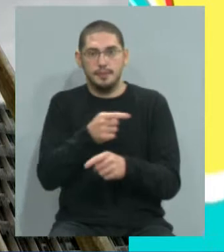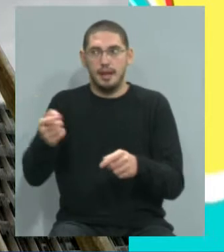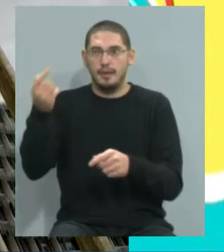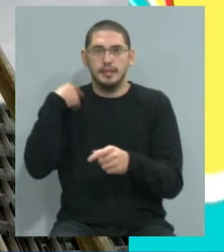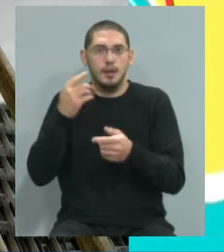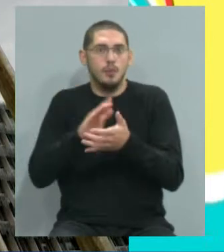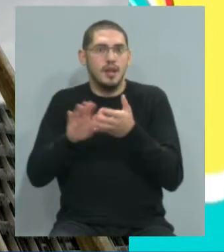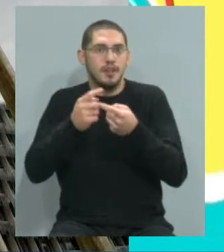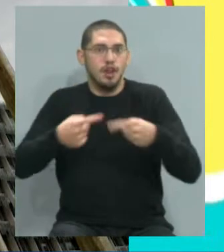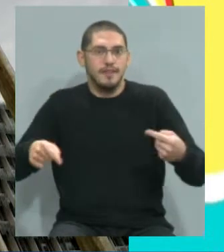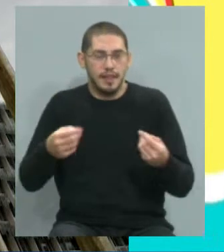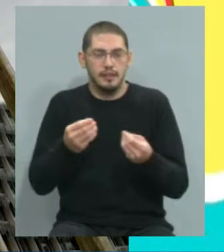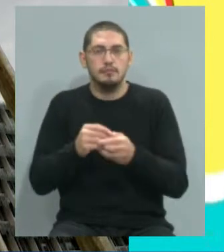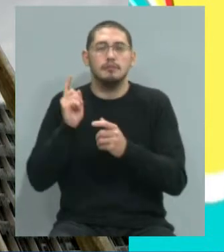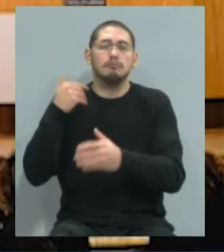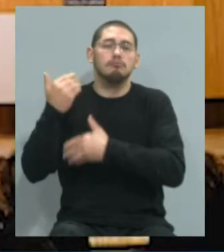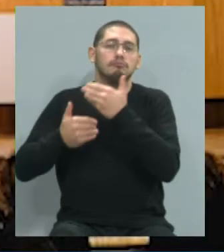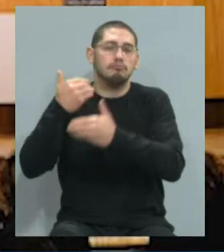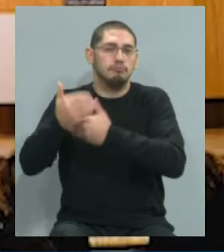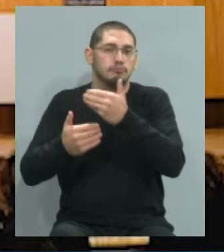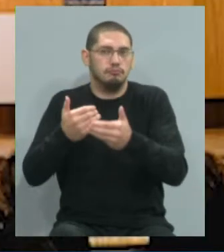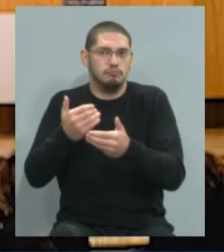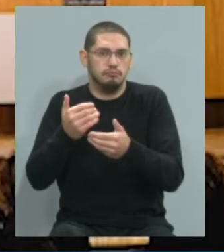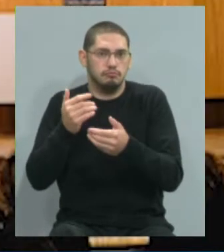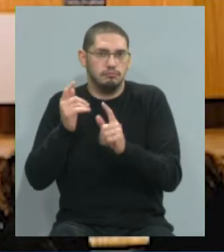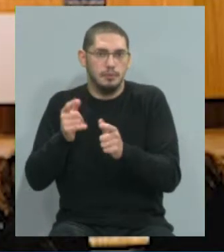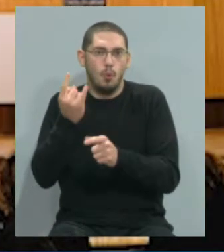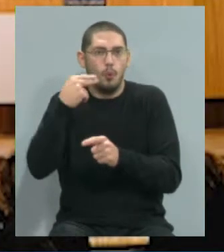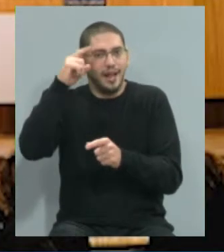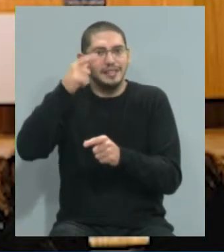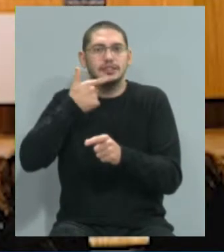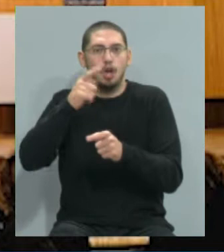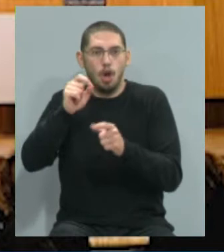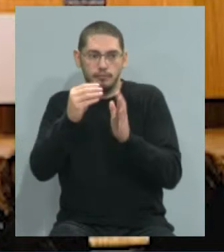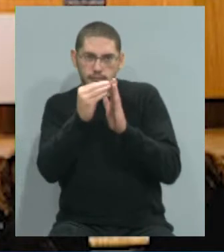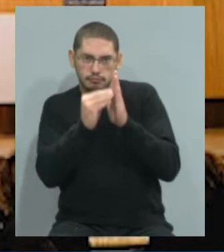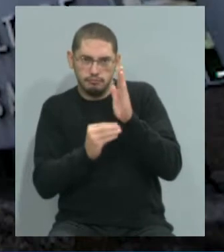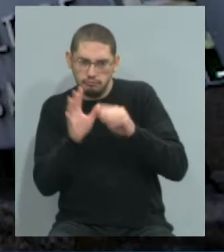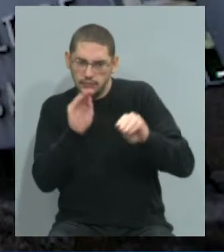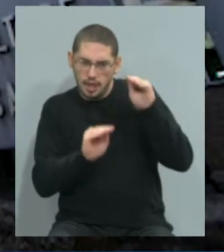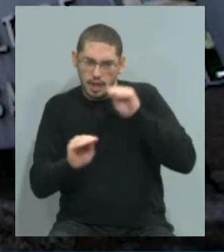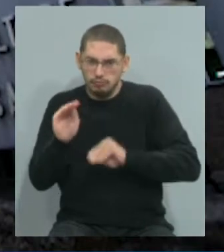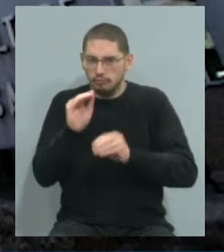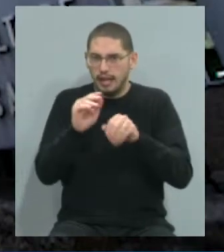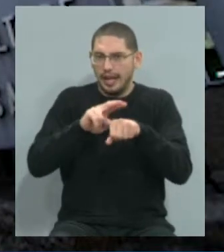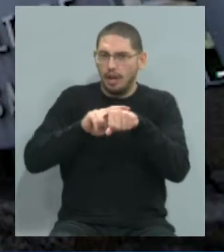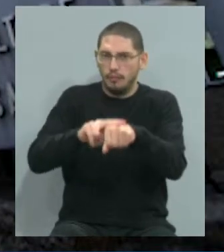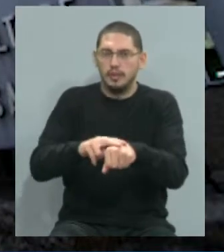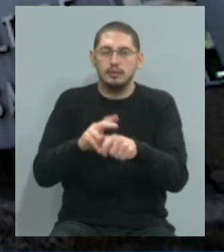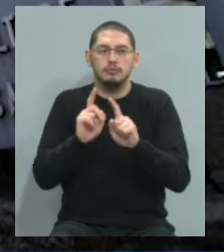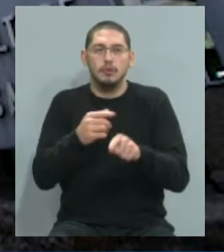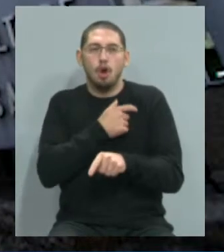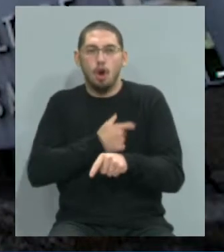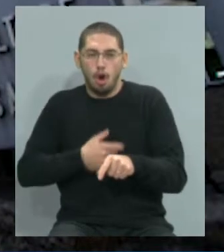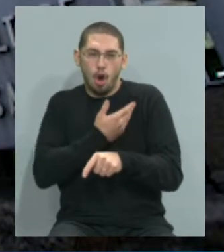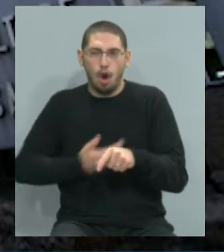fue que de todo el proceso ese complejo que tiene una recomendación de UNESCO, se hizo la reunión del comité intergubernamental,